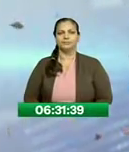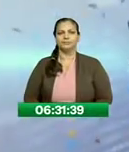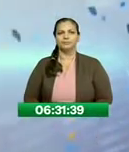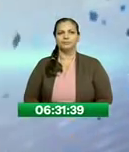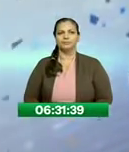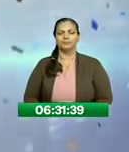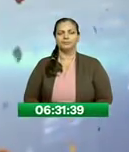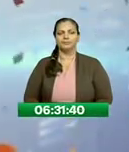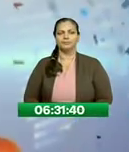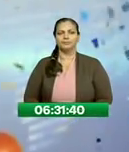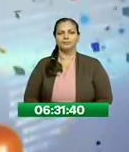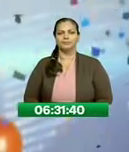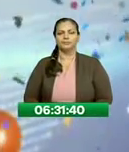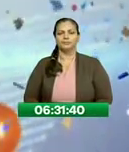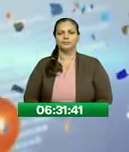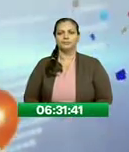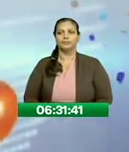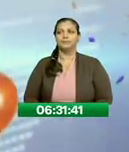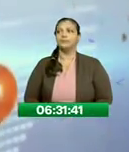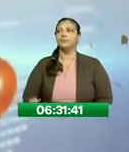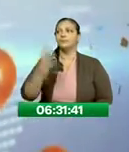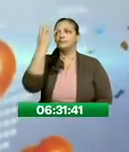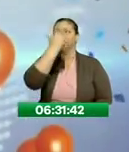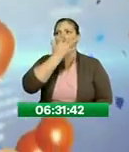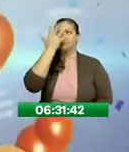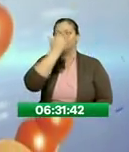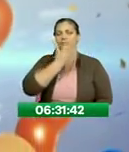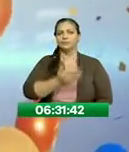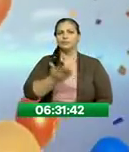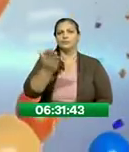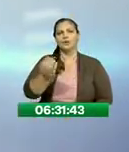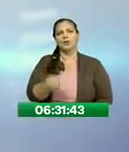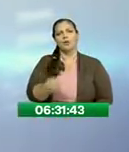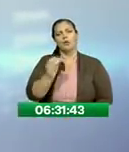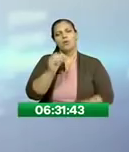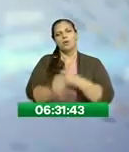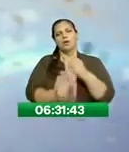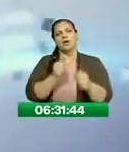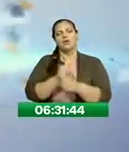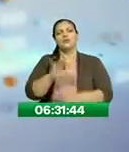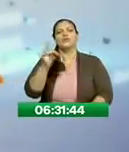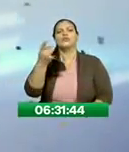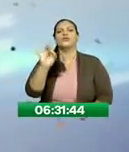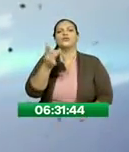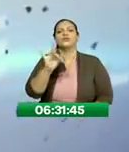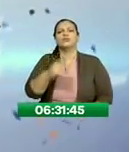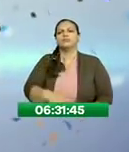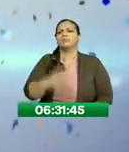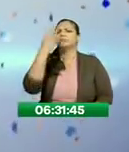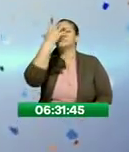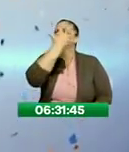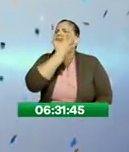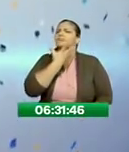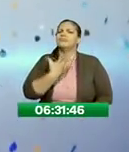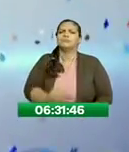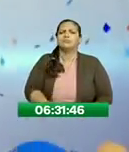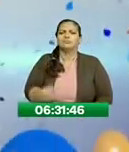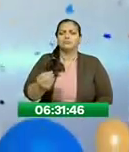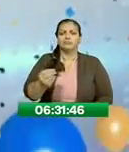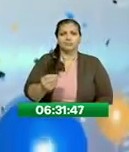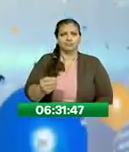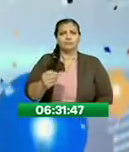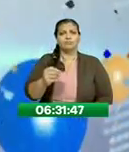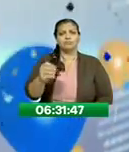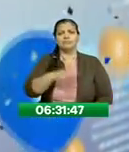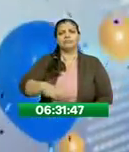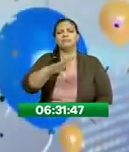Desde Esmeralda, Alexander Castillo, 18 años. Esmeralda, tierra bendita, preciosa. ¡Que vive el